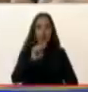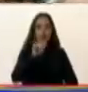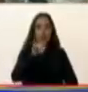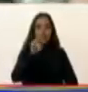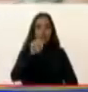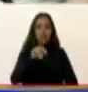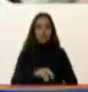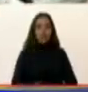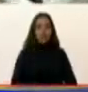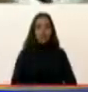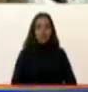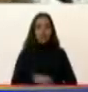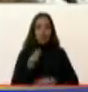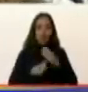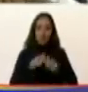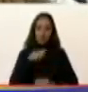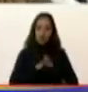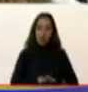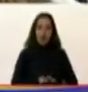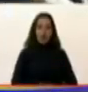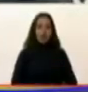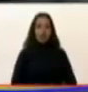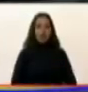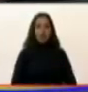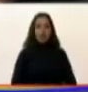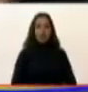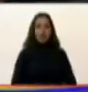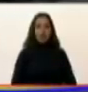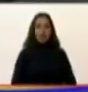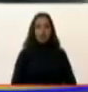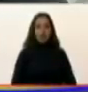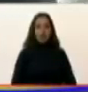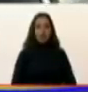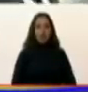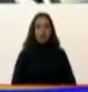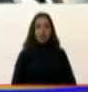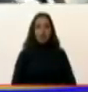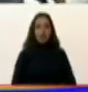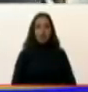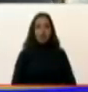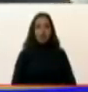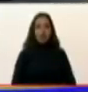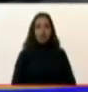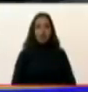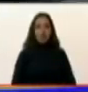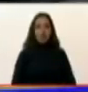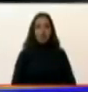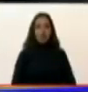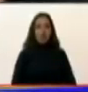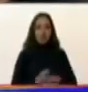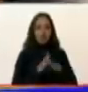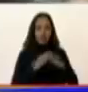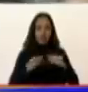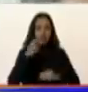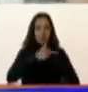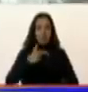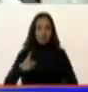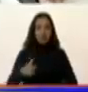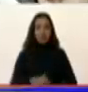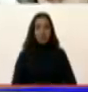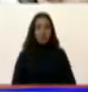se va? Se va bien, merci. Compañeros, compañeras, camaradas y camarados,